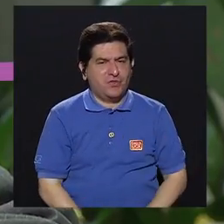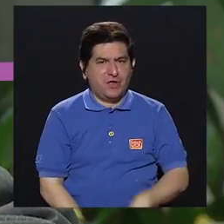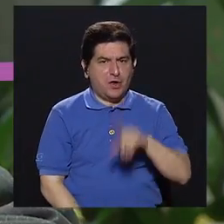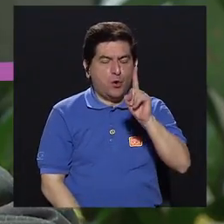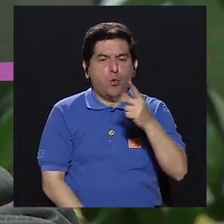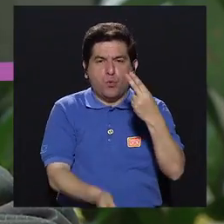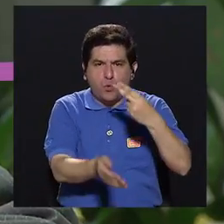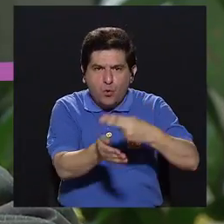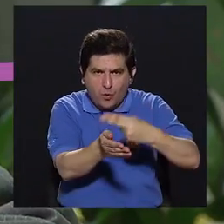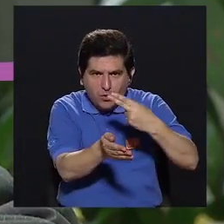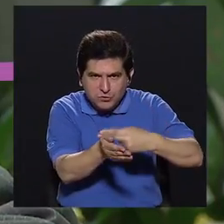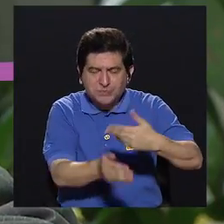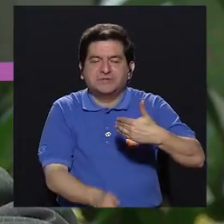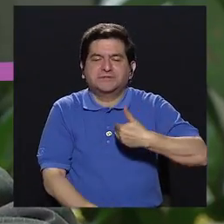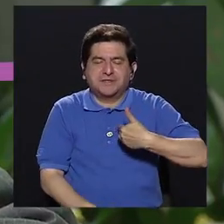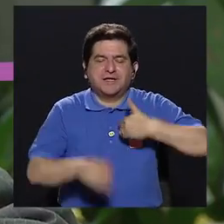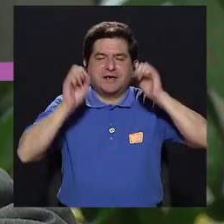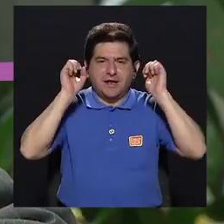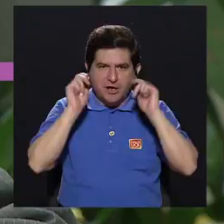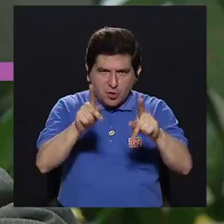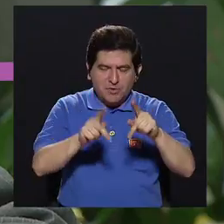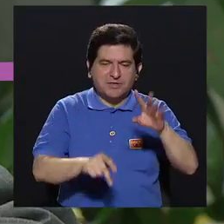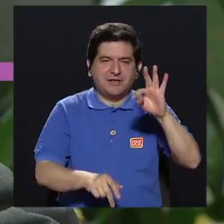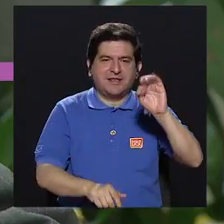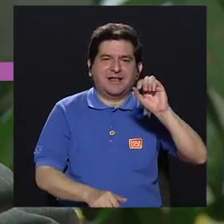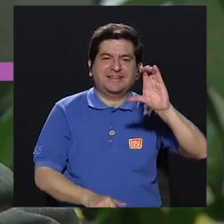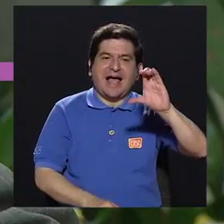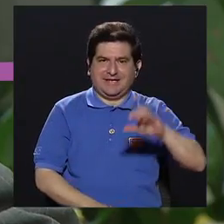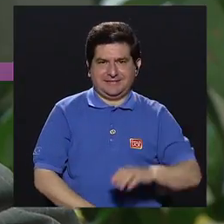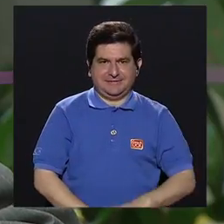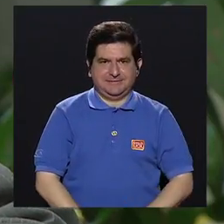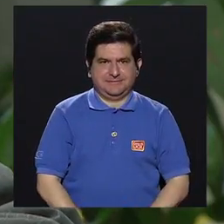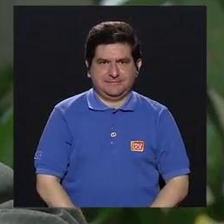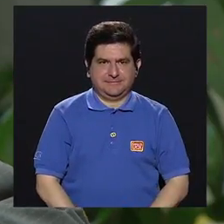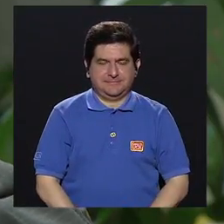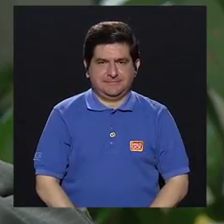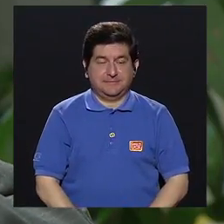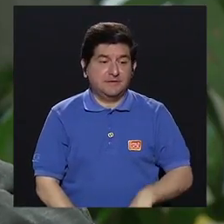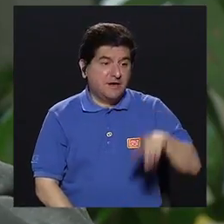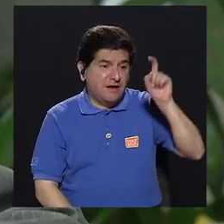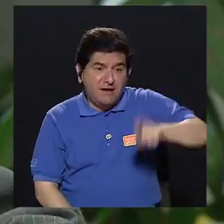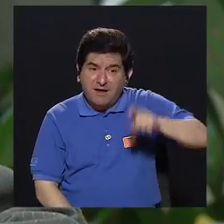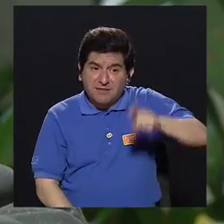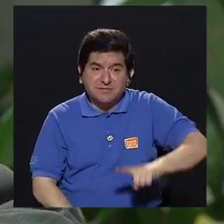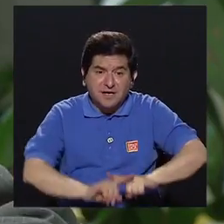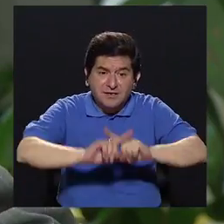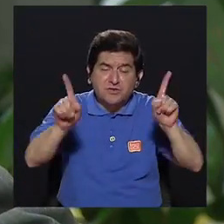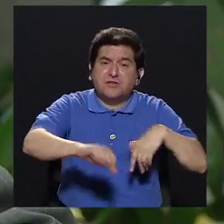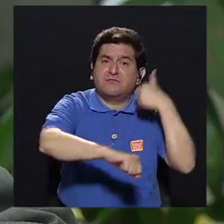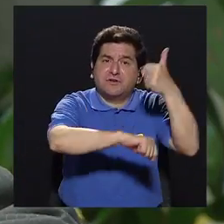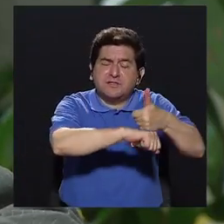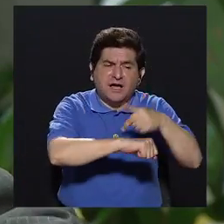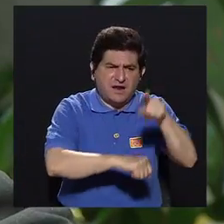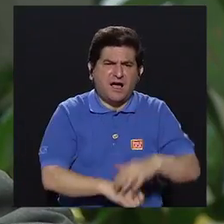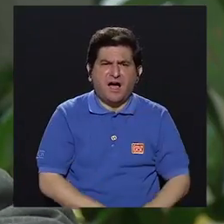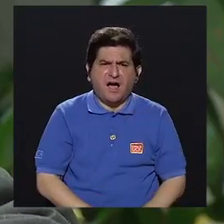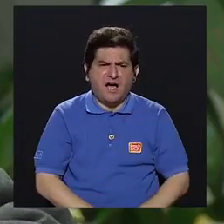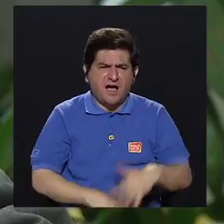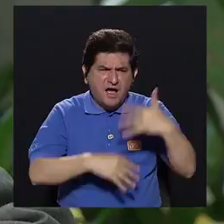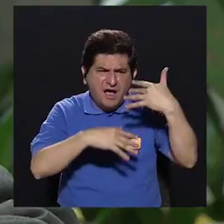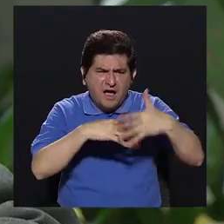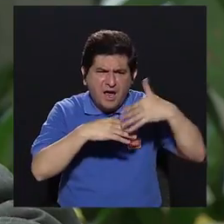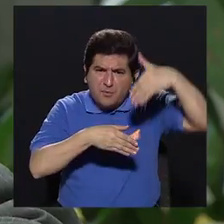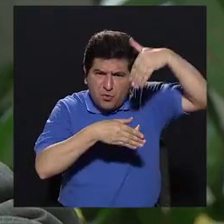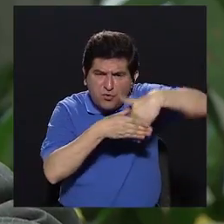un centro donde tengan la posibilidad de que se le haga un TAC. Porque necesitamos diferenciar si es hemorrágico